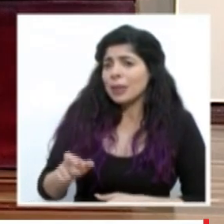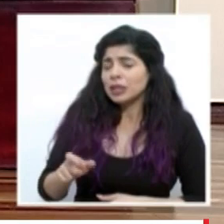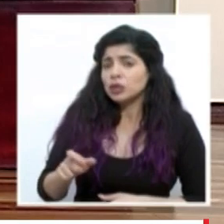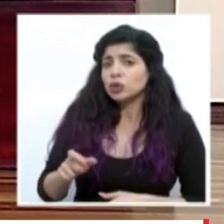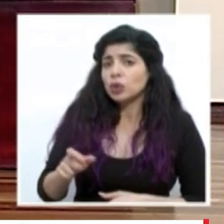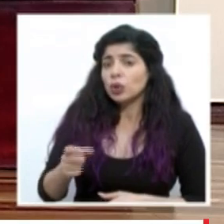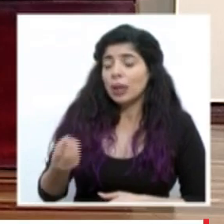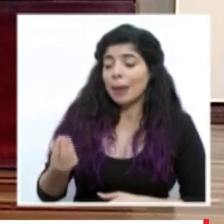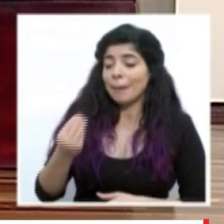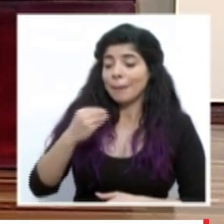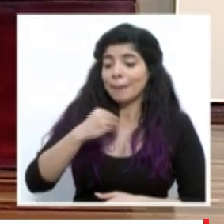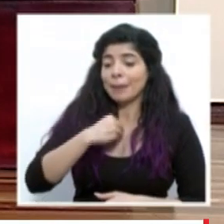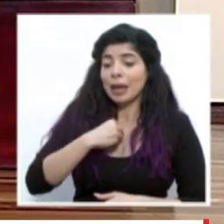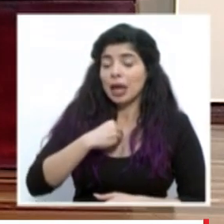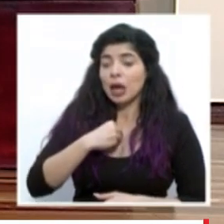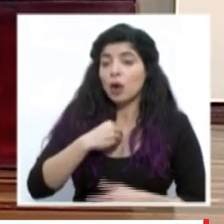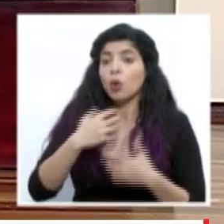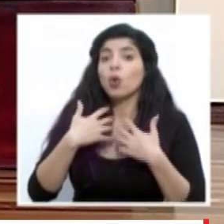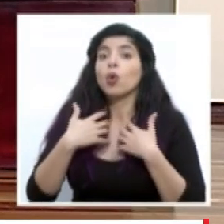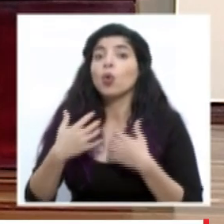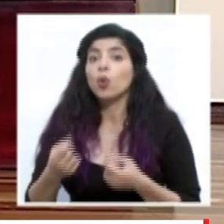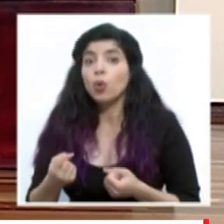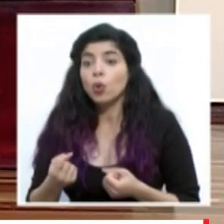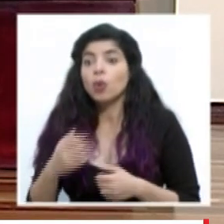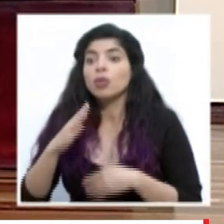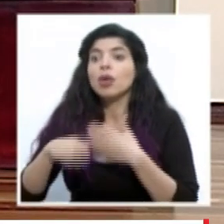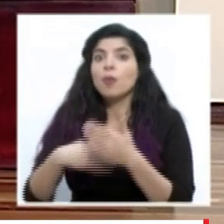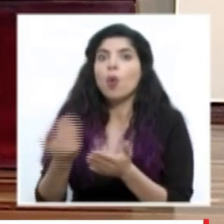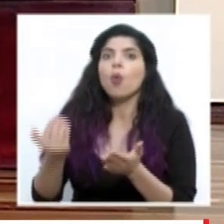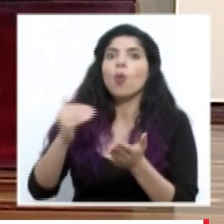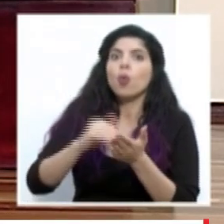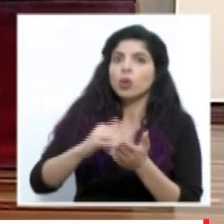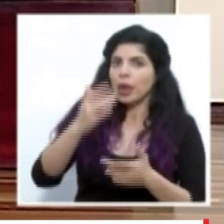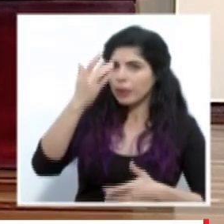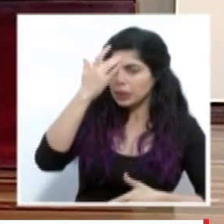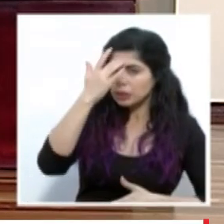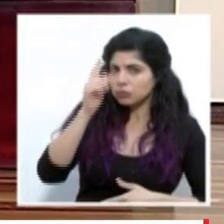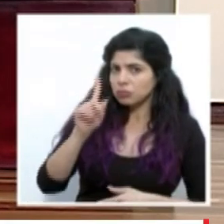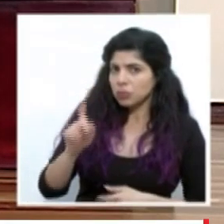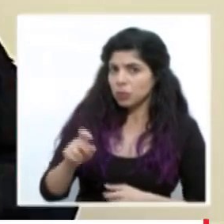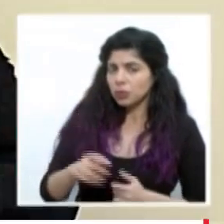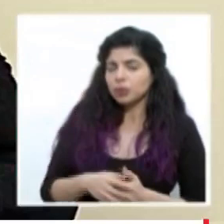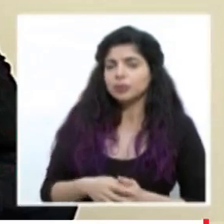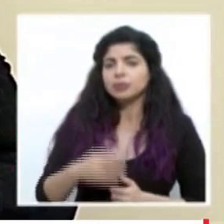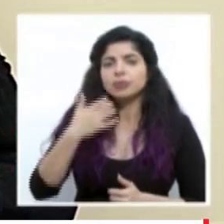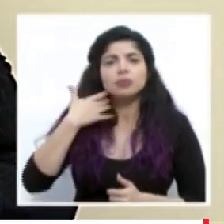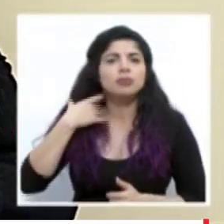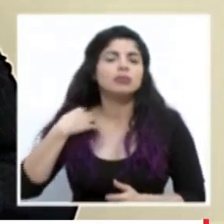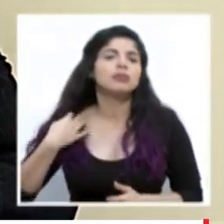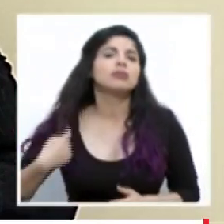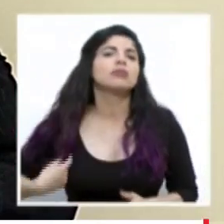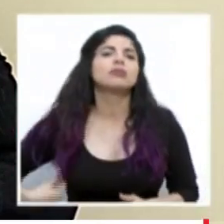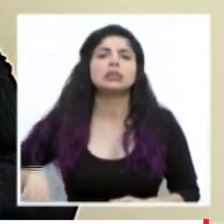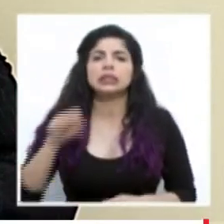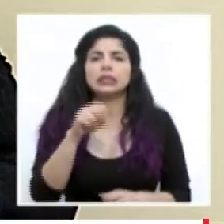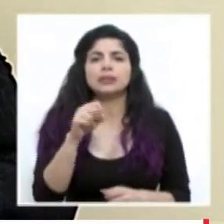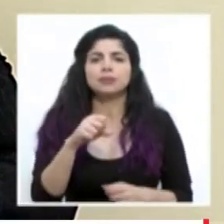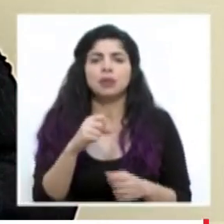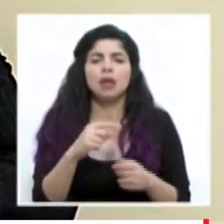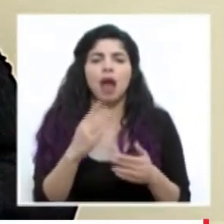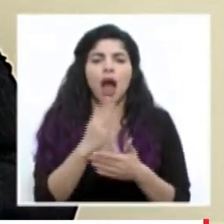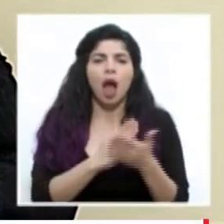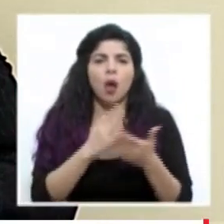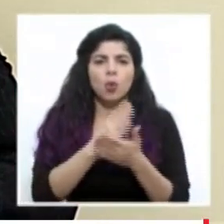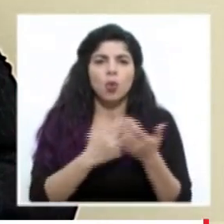haya contagiado, se haya curado y luego volvió a contagiarse? Sí, hemos tenido algunos casos